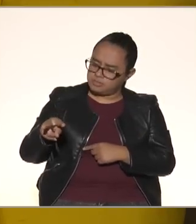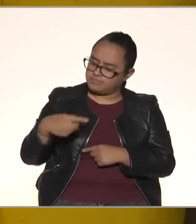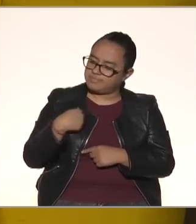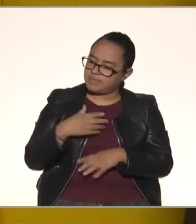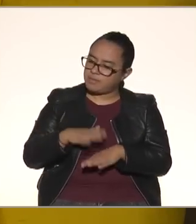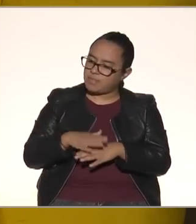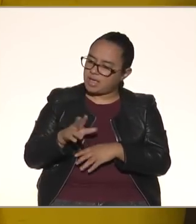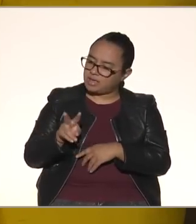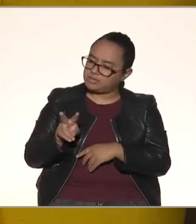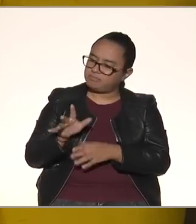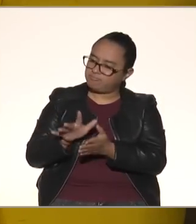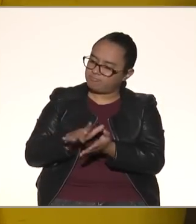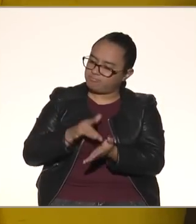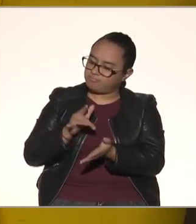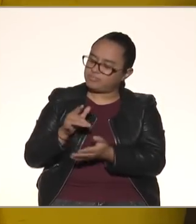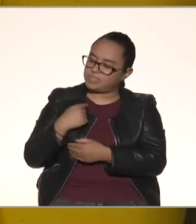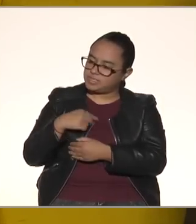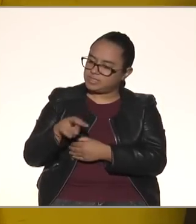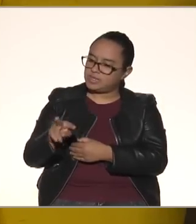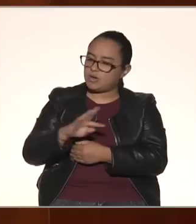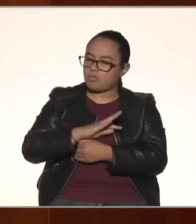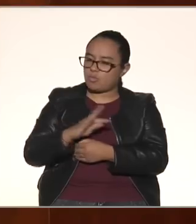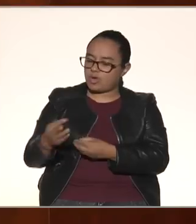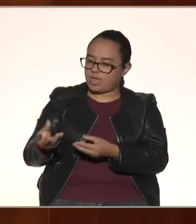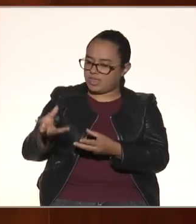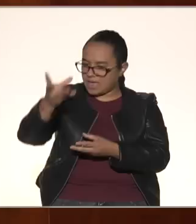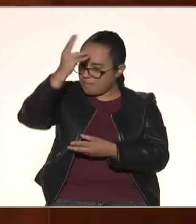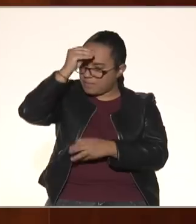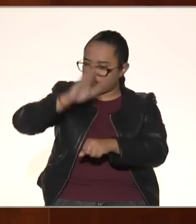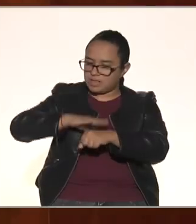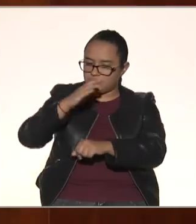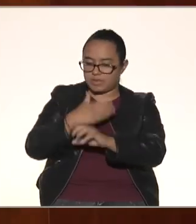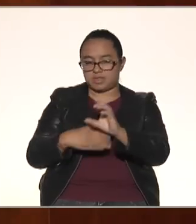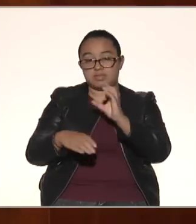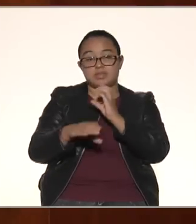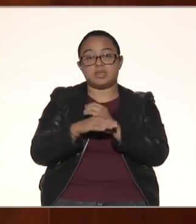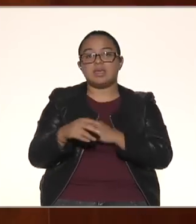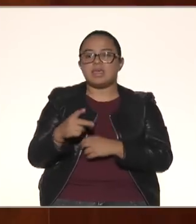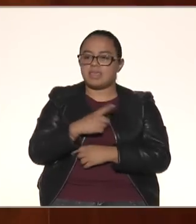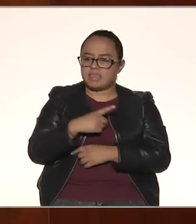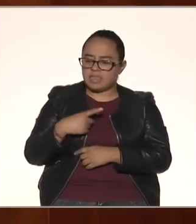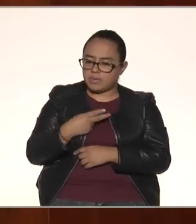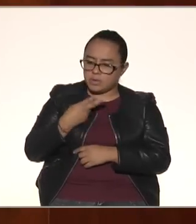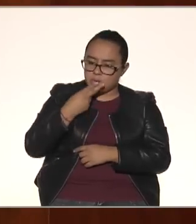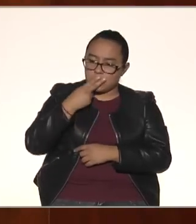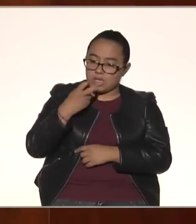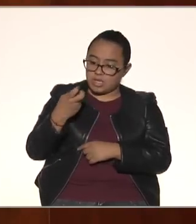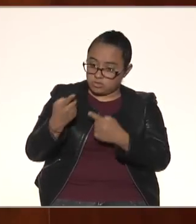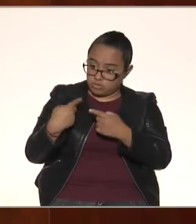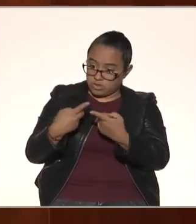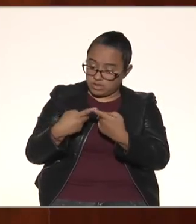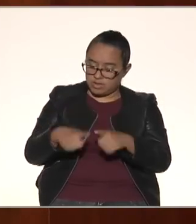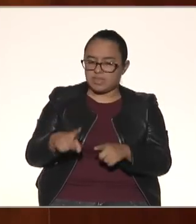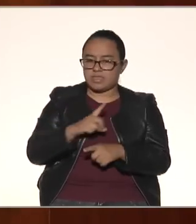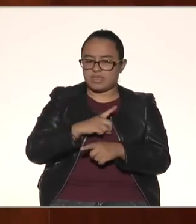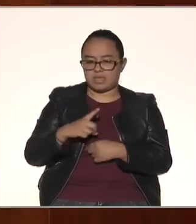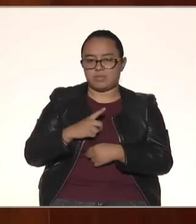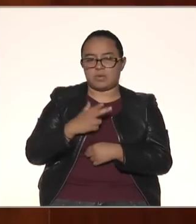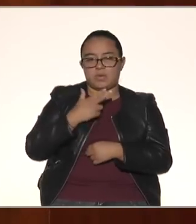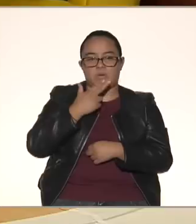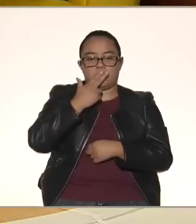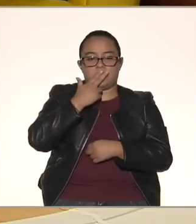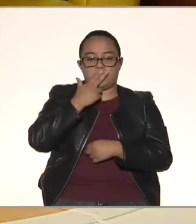apreciar, pues termino enriquecido, justamente hay apreciar las diferencias, ahí está el tema de la diversidad.